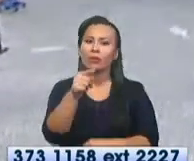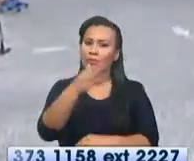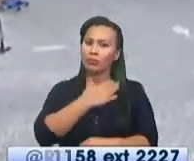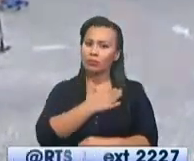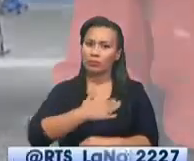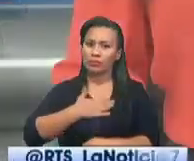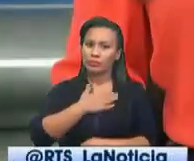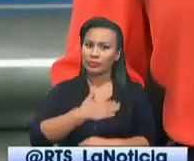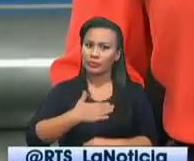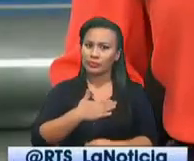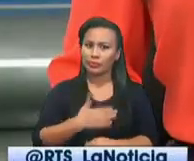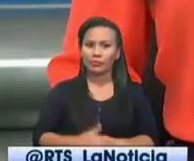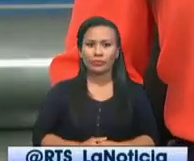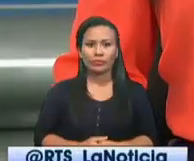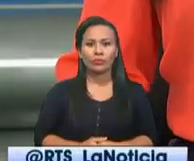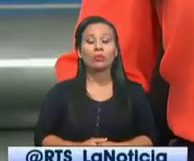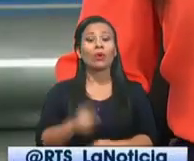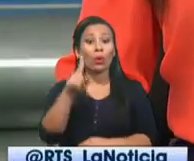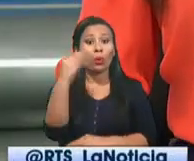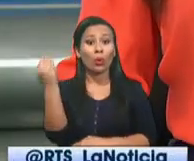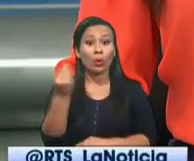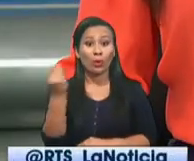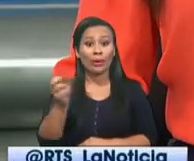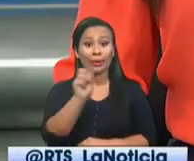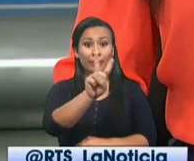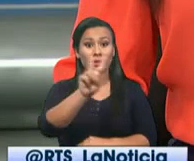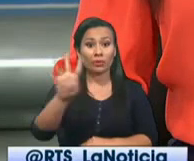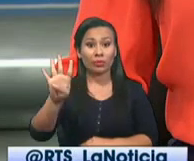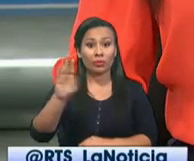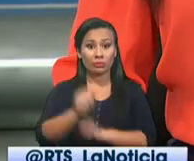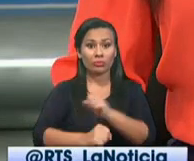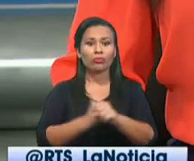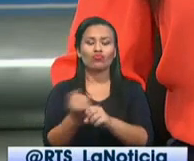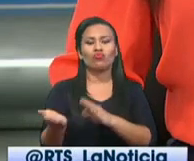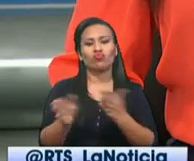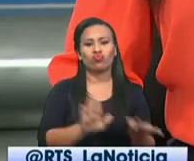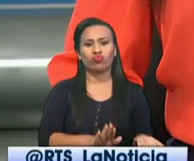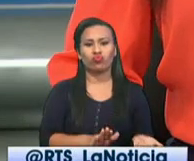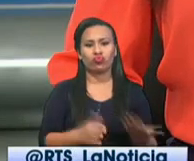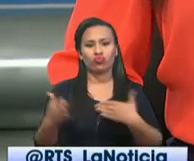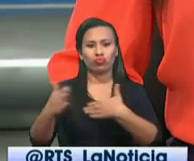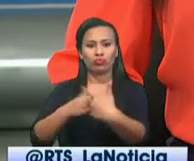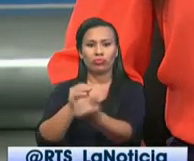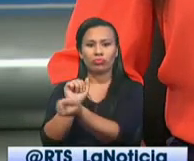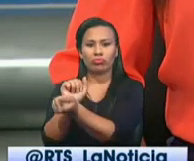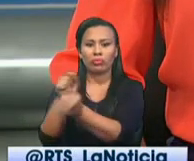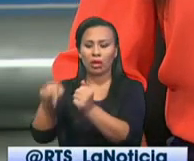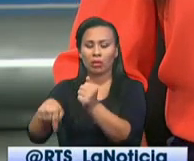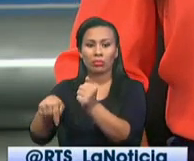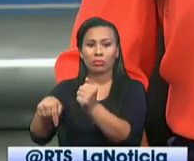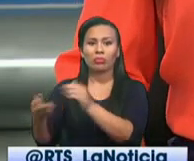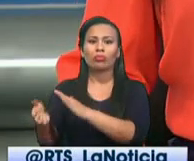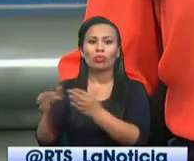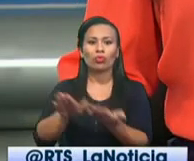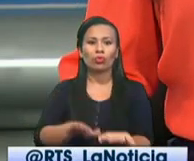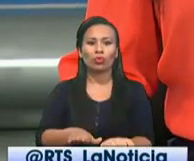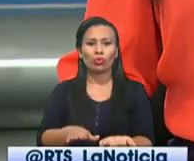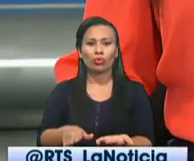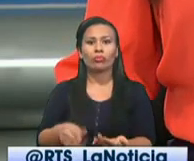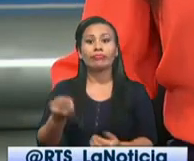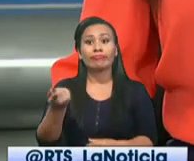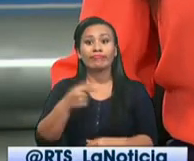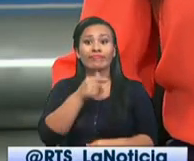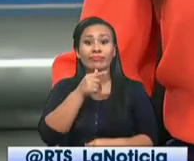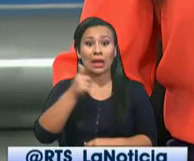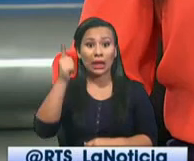Saona. Un joven de 24 años falleció en el interior del Centro de Privación de Libertad Zonal 8. Los guías